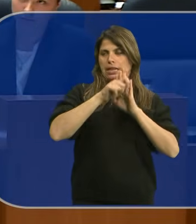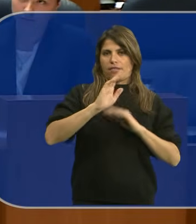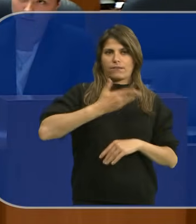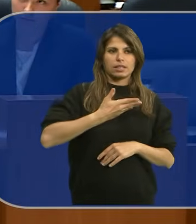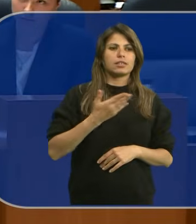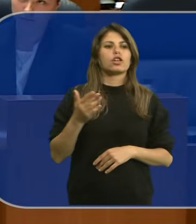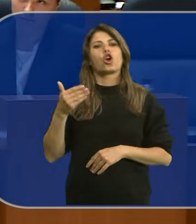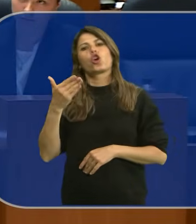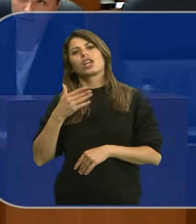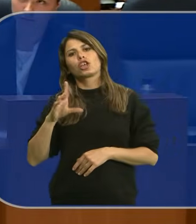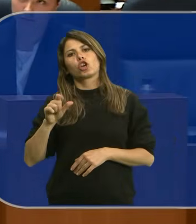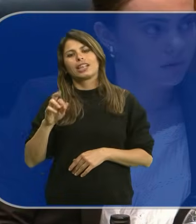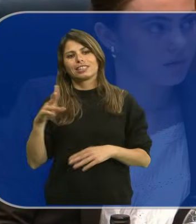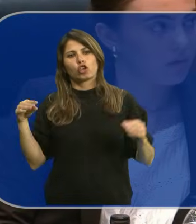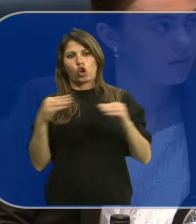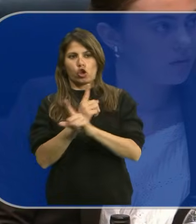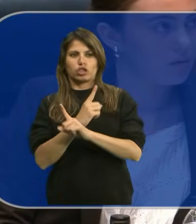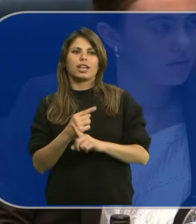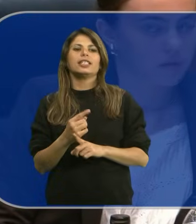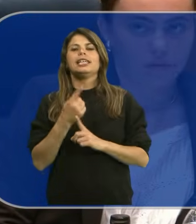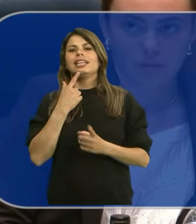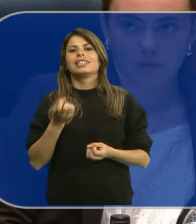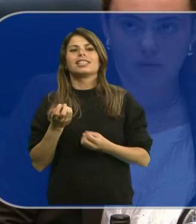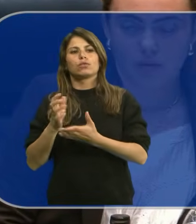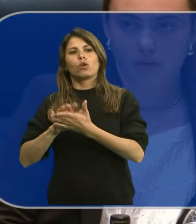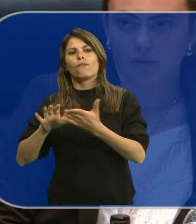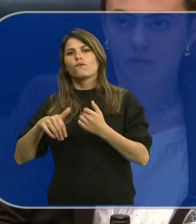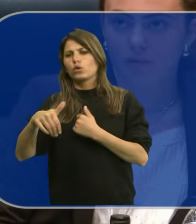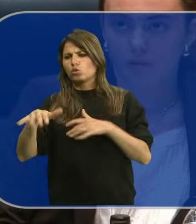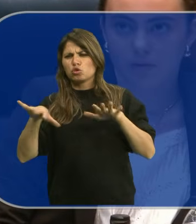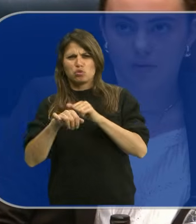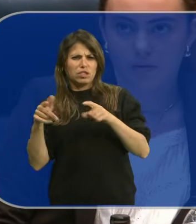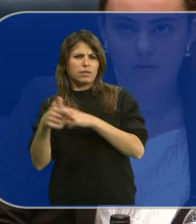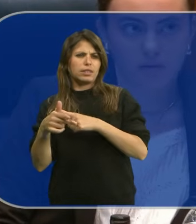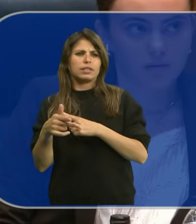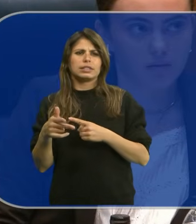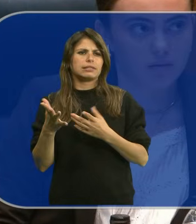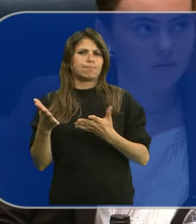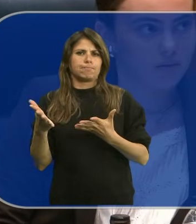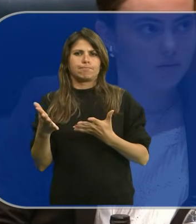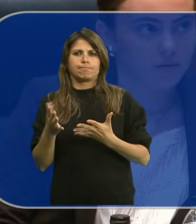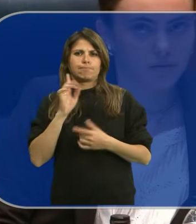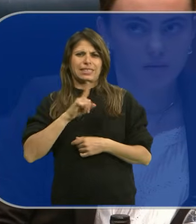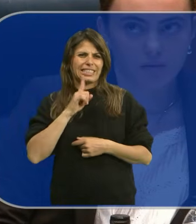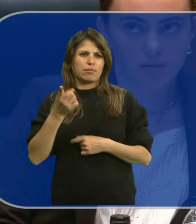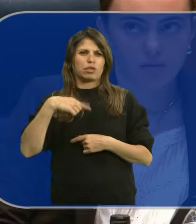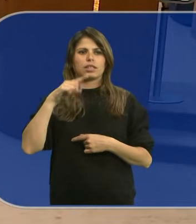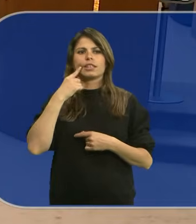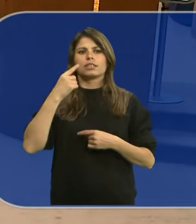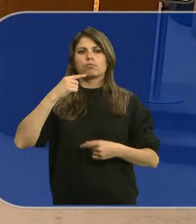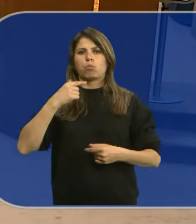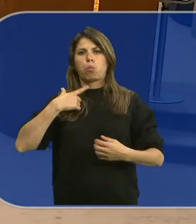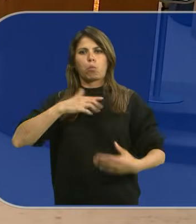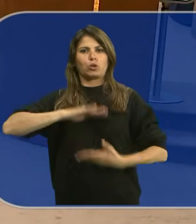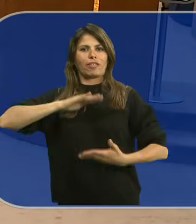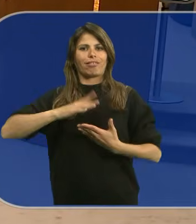del Colegio Claret afirmaban lo contrario. La narrativa de un futuro más oscuro e inevitable es una falacia que ignora nuestra realidad y nuestro potencial.